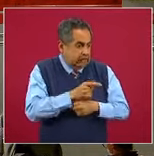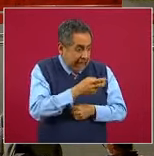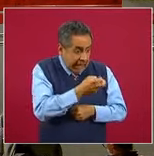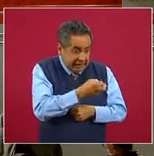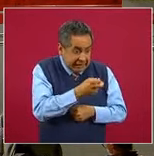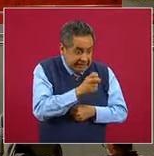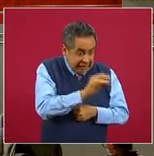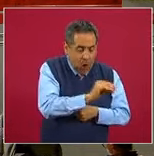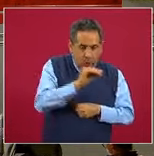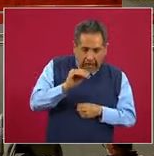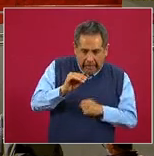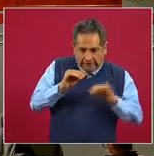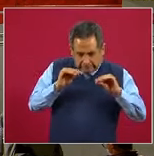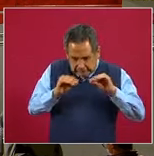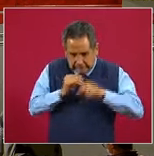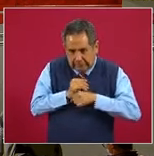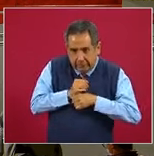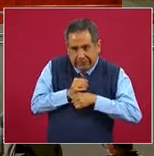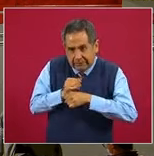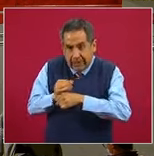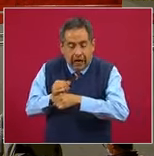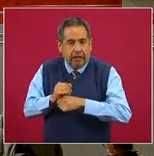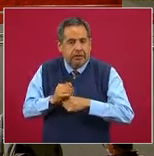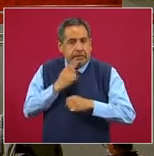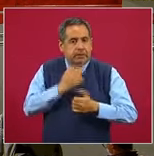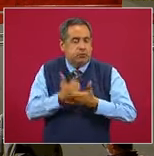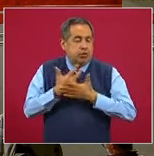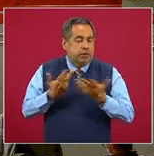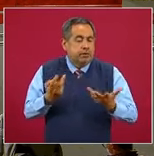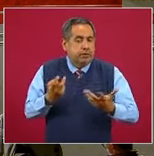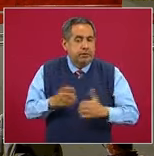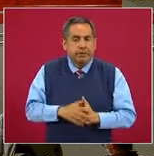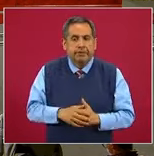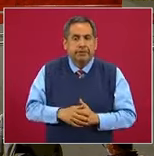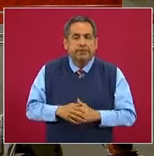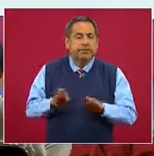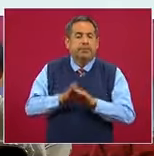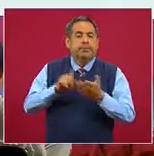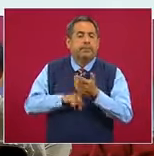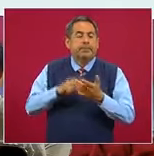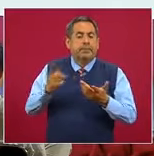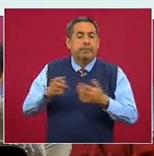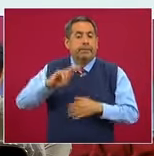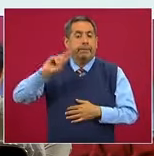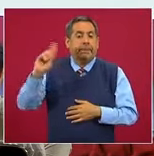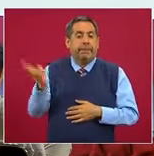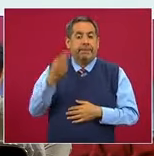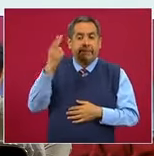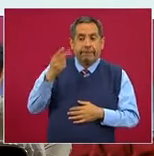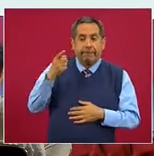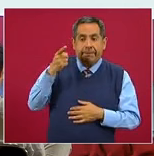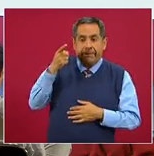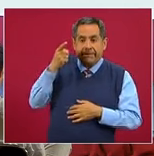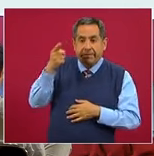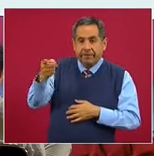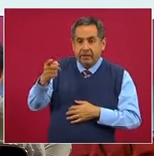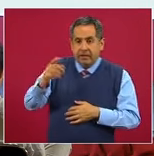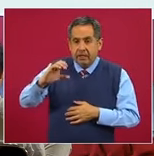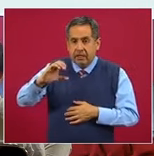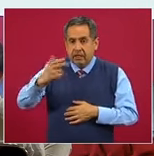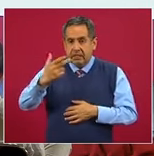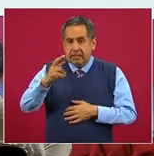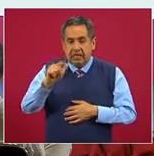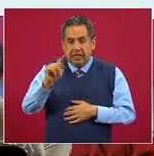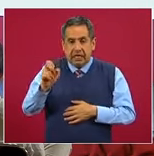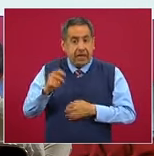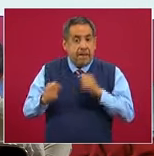esta información genética. Tal fue el caso de la Universidad de Charité, donde se desarrolló el primer